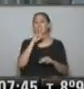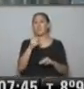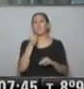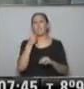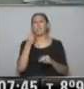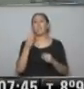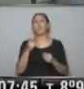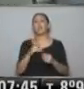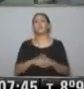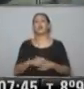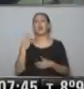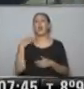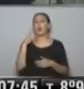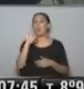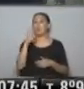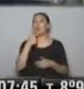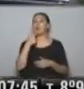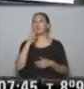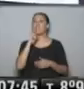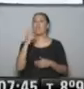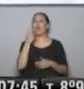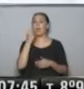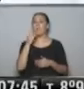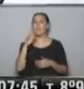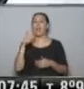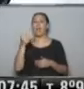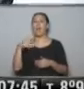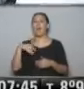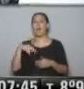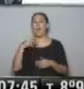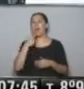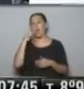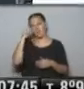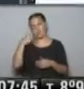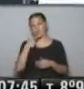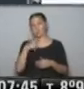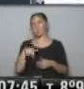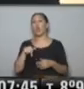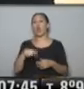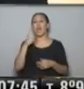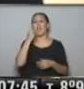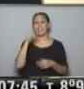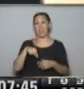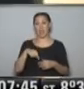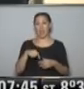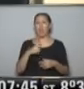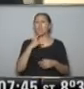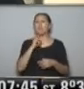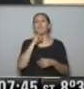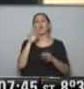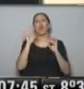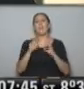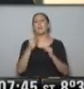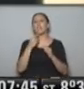detalles que brindó Diego Boo titular de lancés que se van a terminar de completar estos anuncios en el día de hoy cuando se precise cómo va a